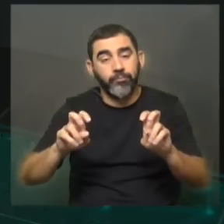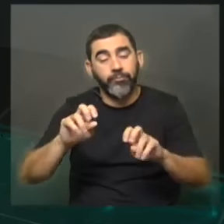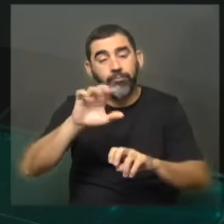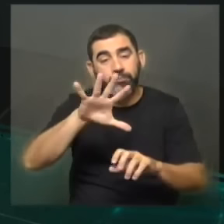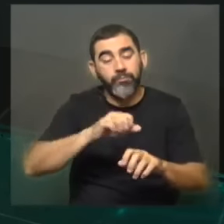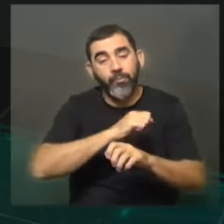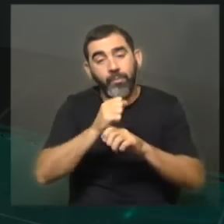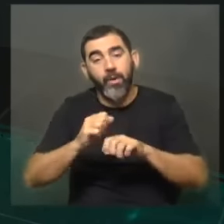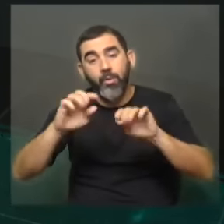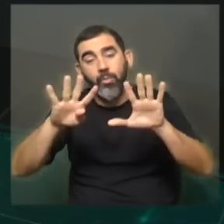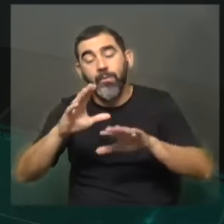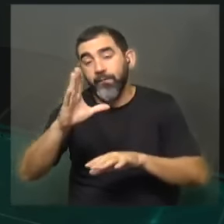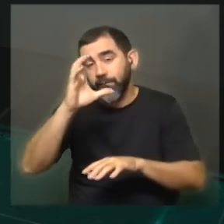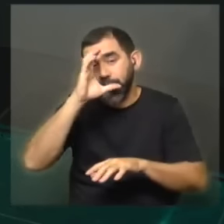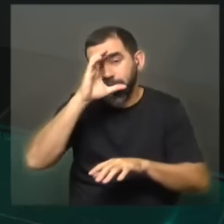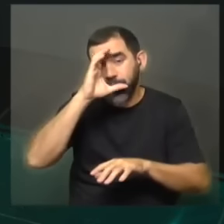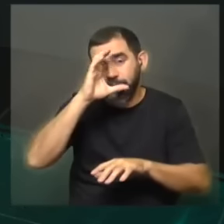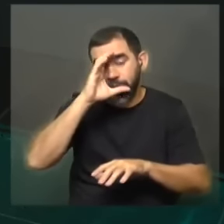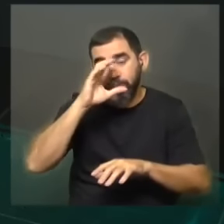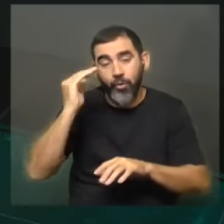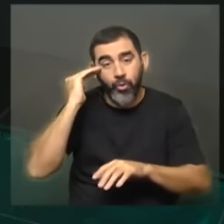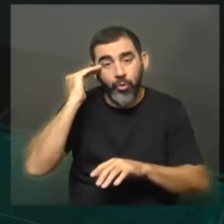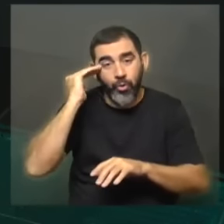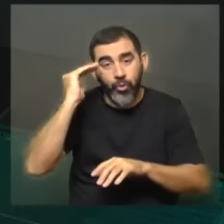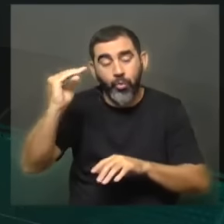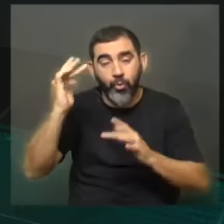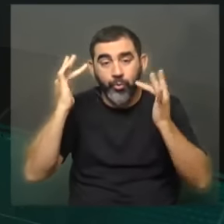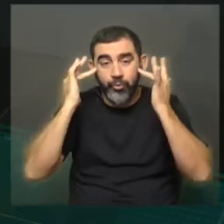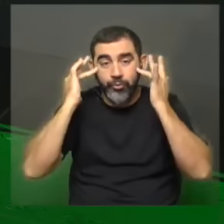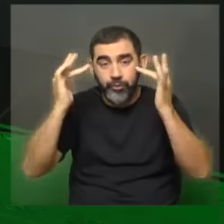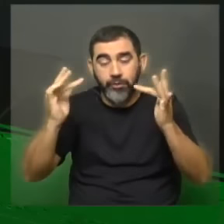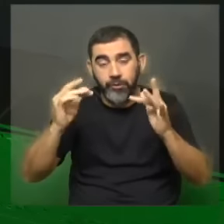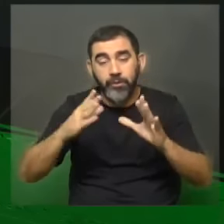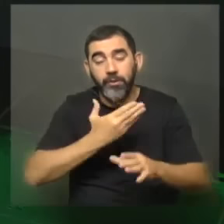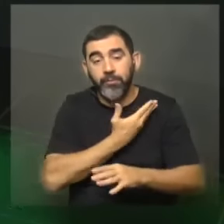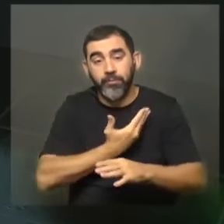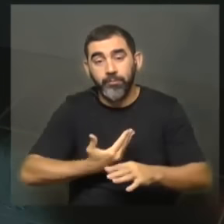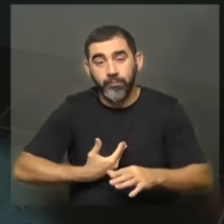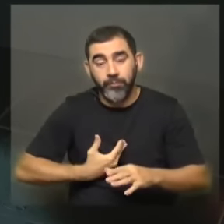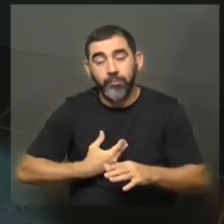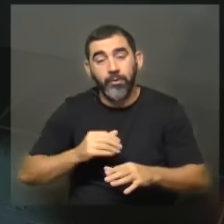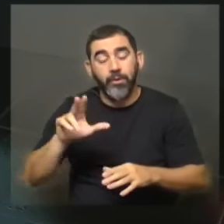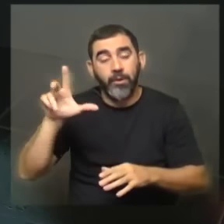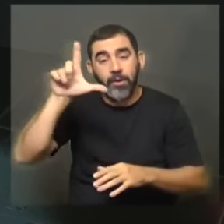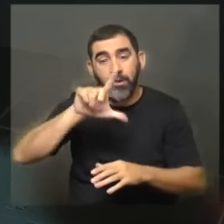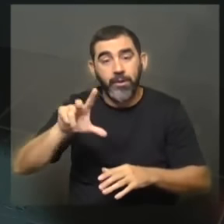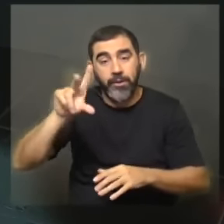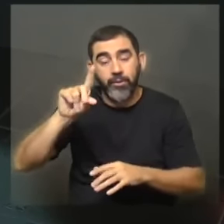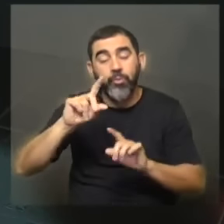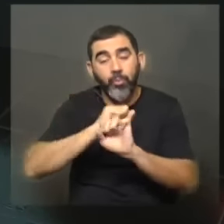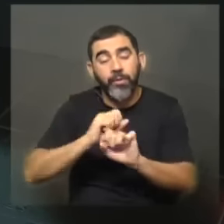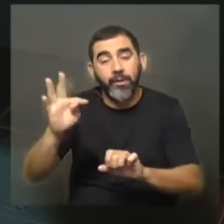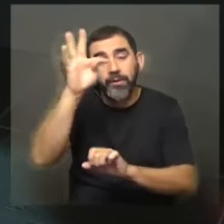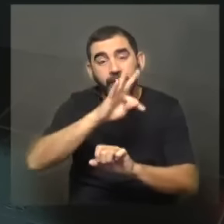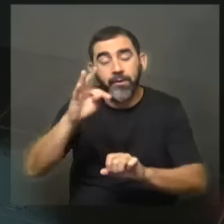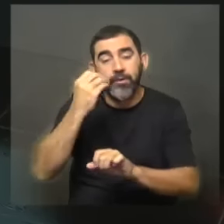5 y el 9 de febrero docentes de Educación primaria y también de educación media van a poder participar de talleres y